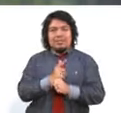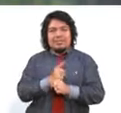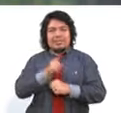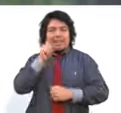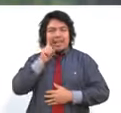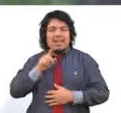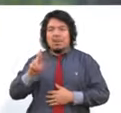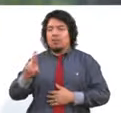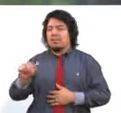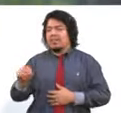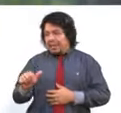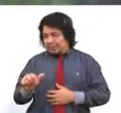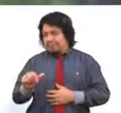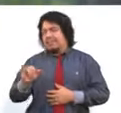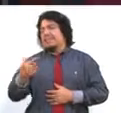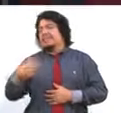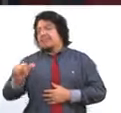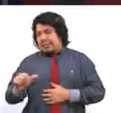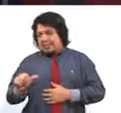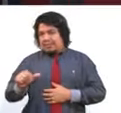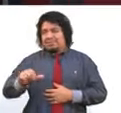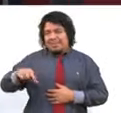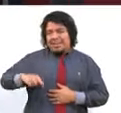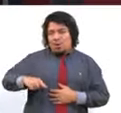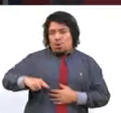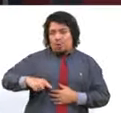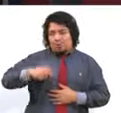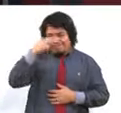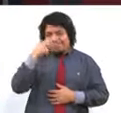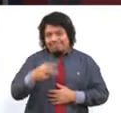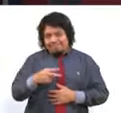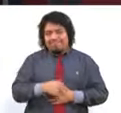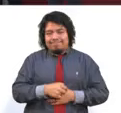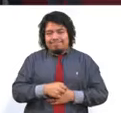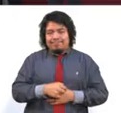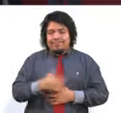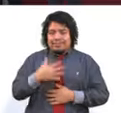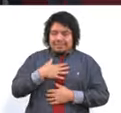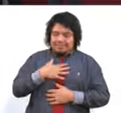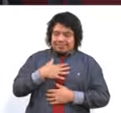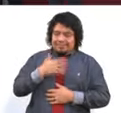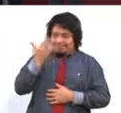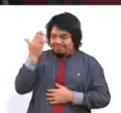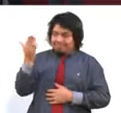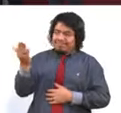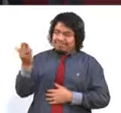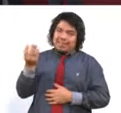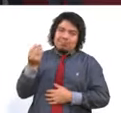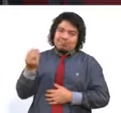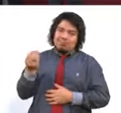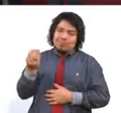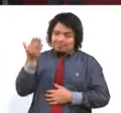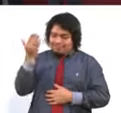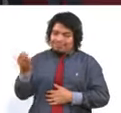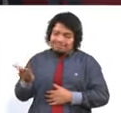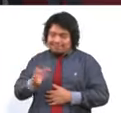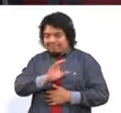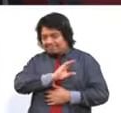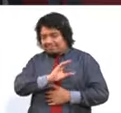la licenciada Rosa Isela Rodríguez. La admiración es enorme. Rosa